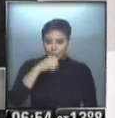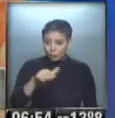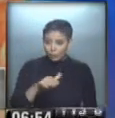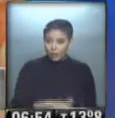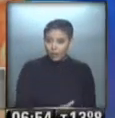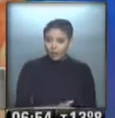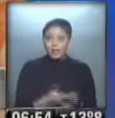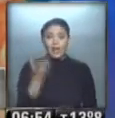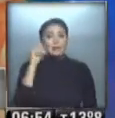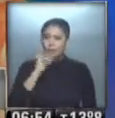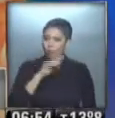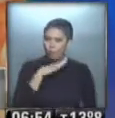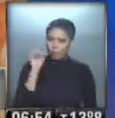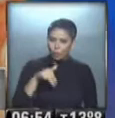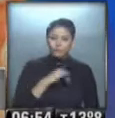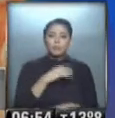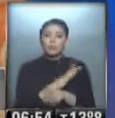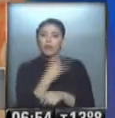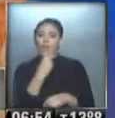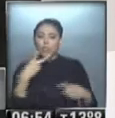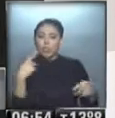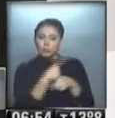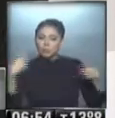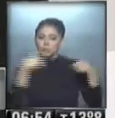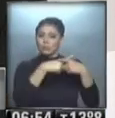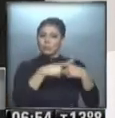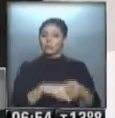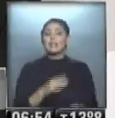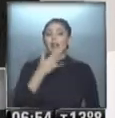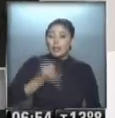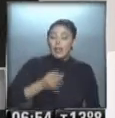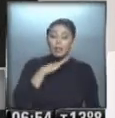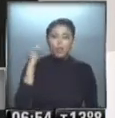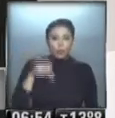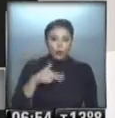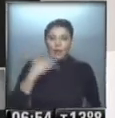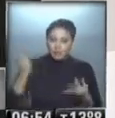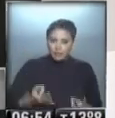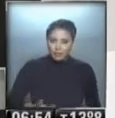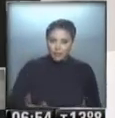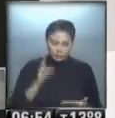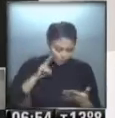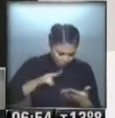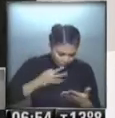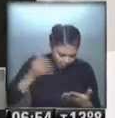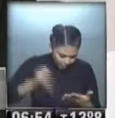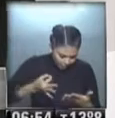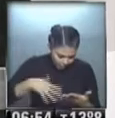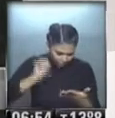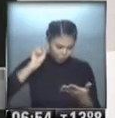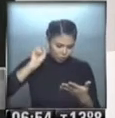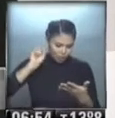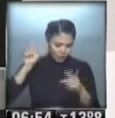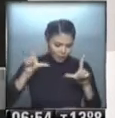choque de planetas acaba de hacer Juan Carlos choque Fernández. De planetas, ¡pam! Impresionante. Dos realmente grandes. Juan Carlos Fernández, un verdadero hallazgo de